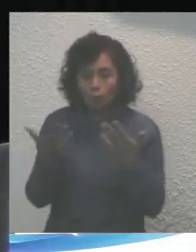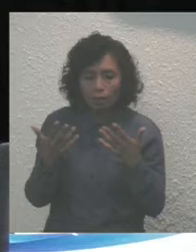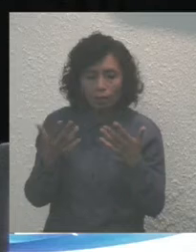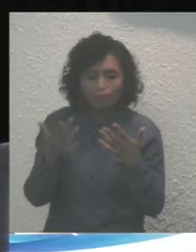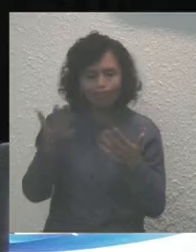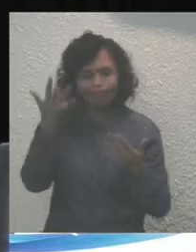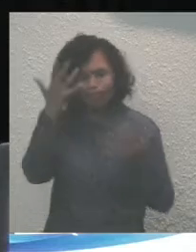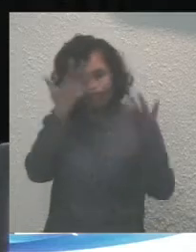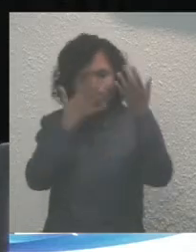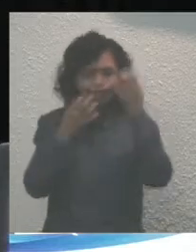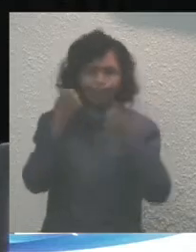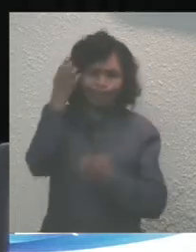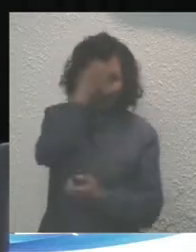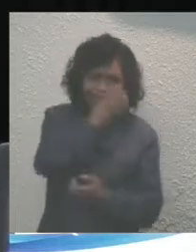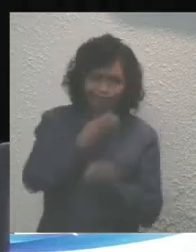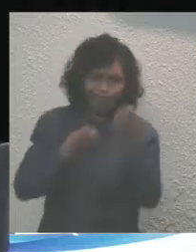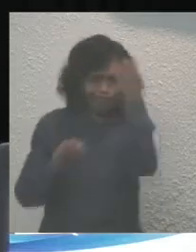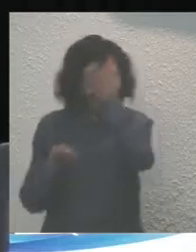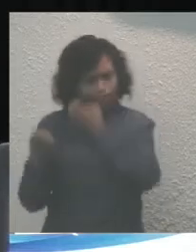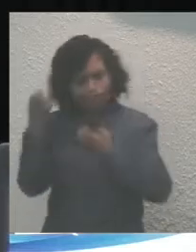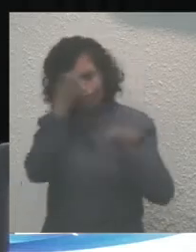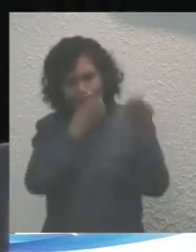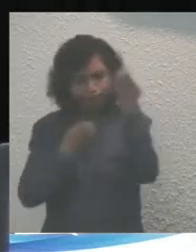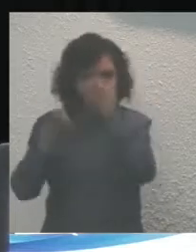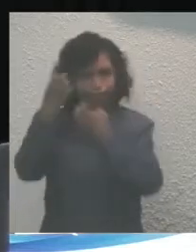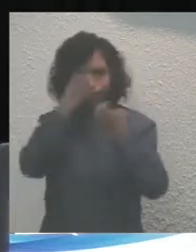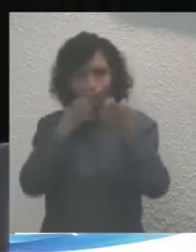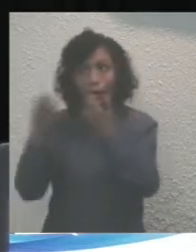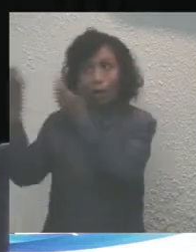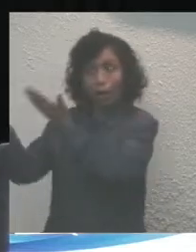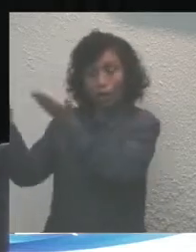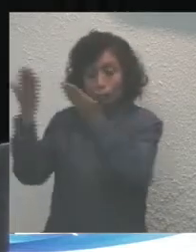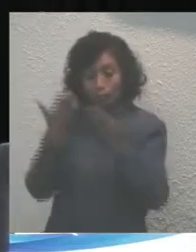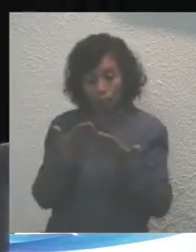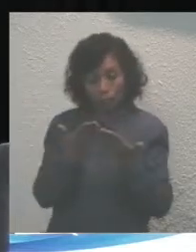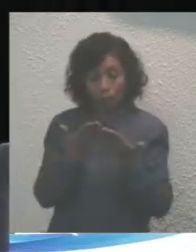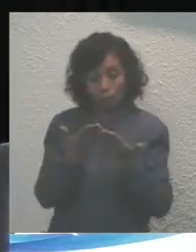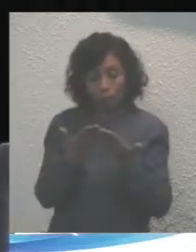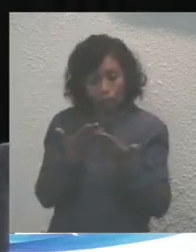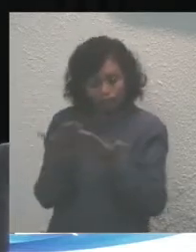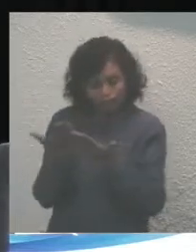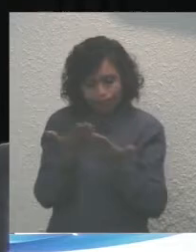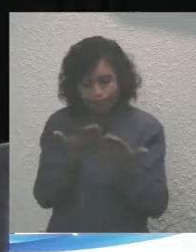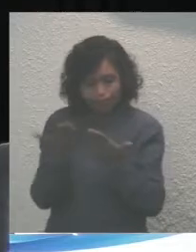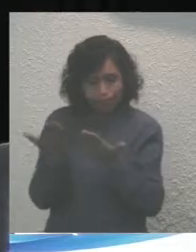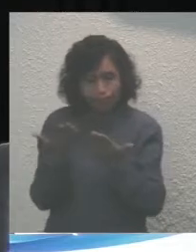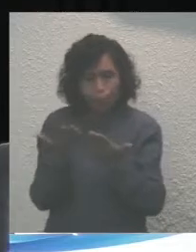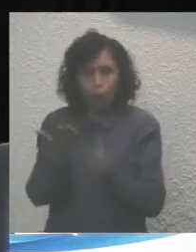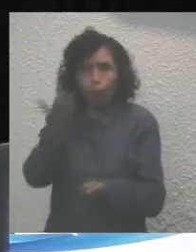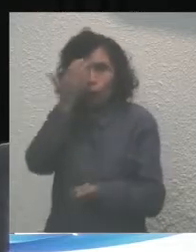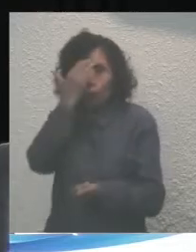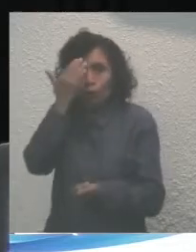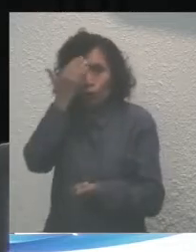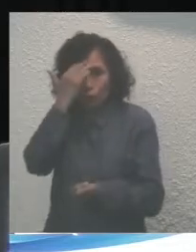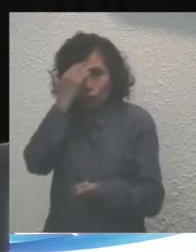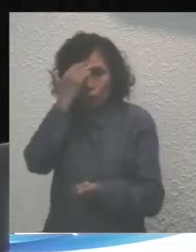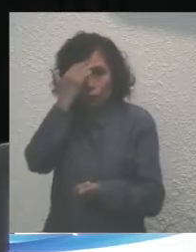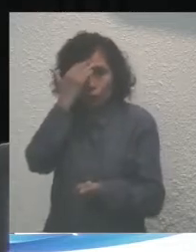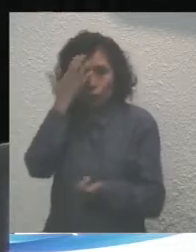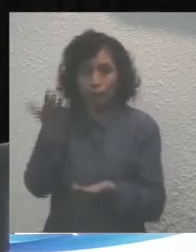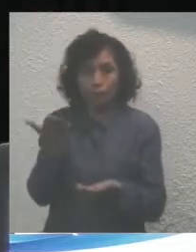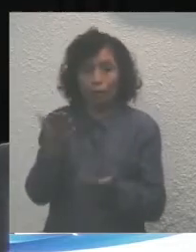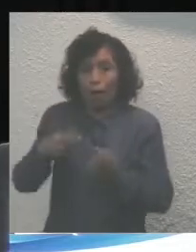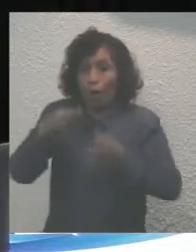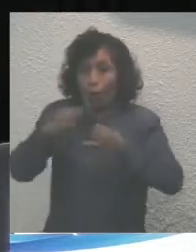analizaremos cuidadosamente el documento que nos hizo entrega, lo haremos con el conocimiento pleno de que